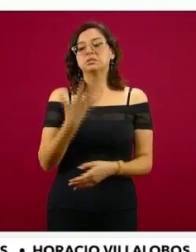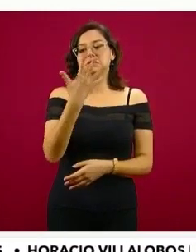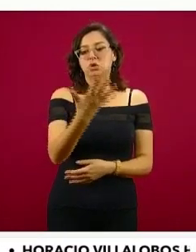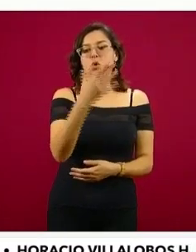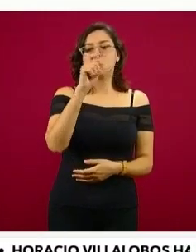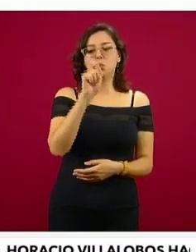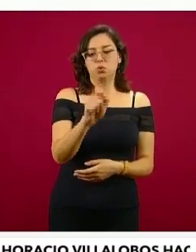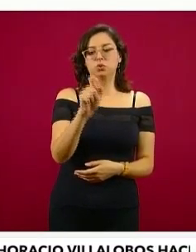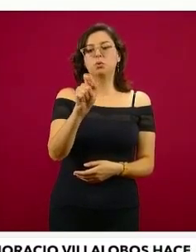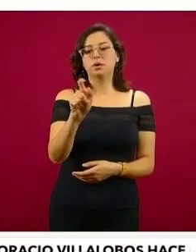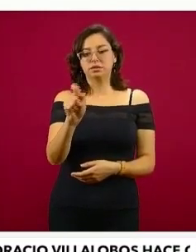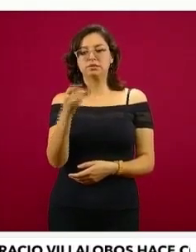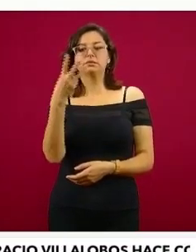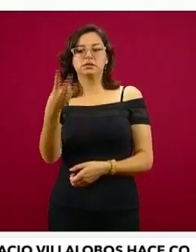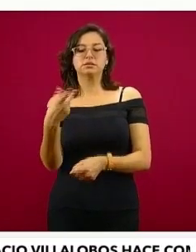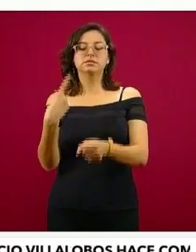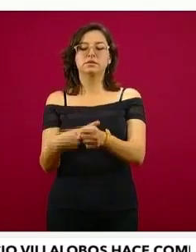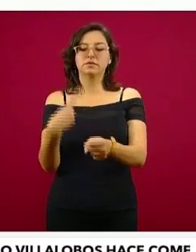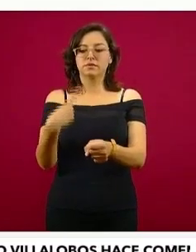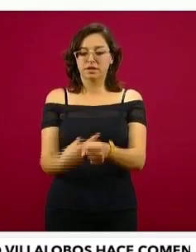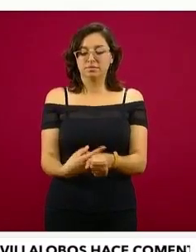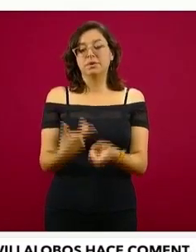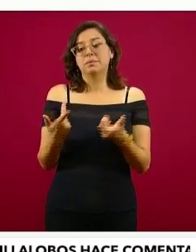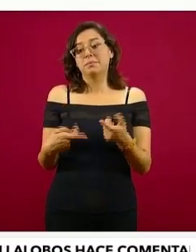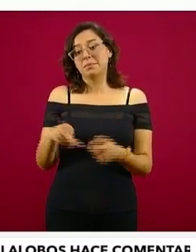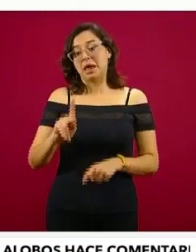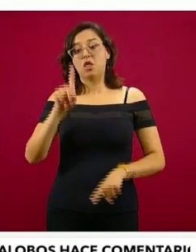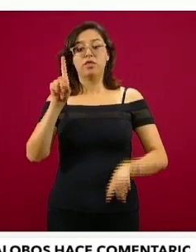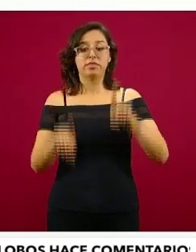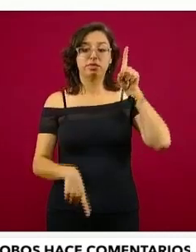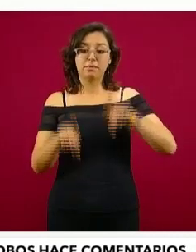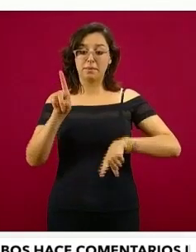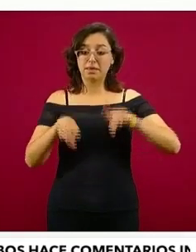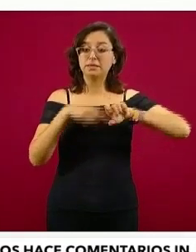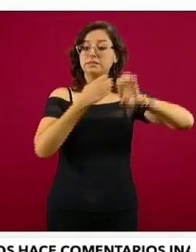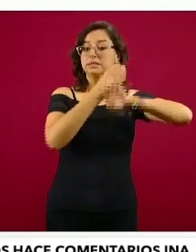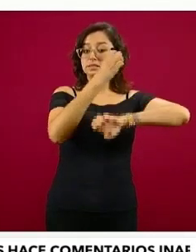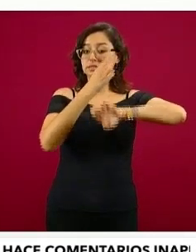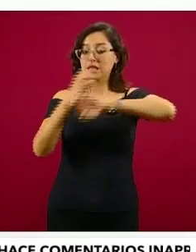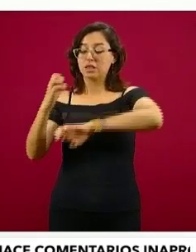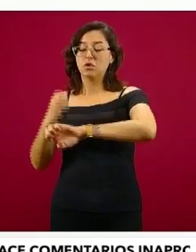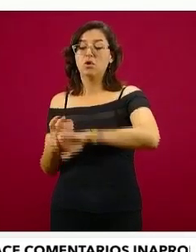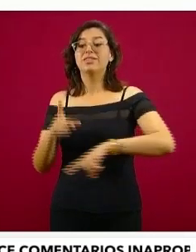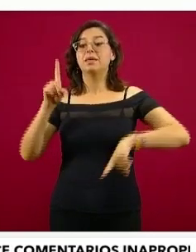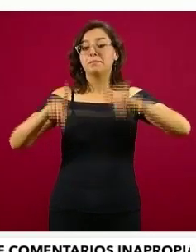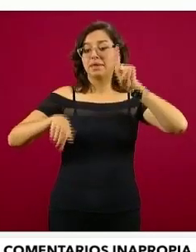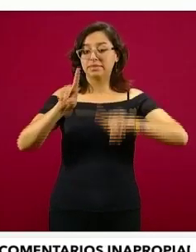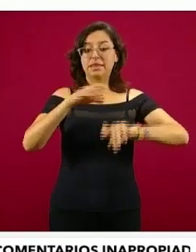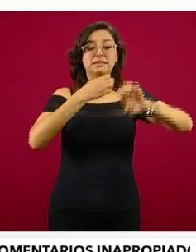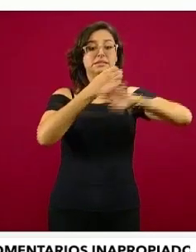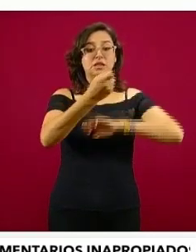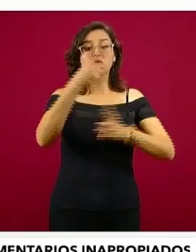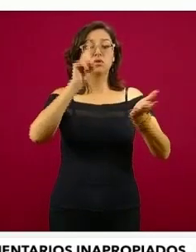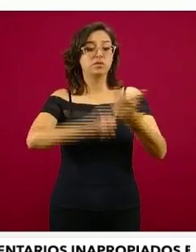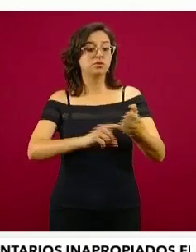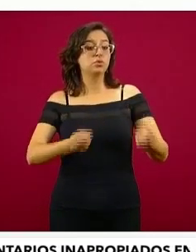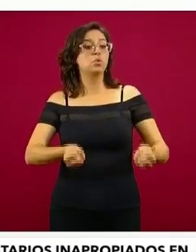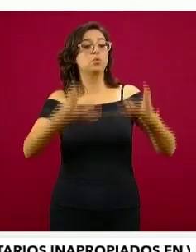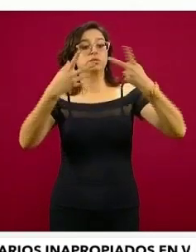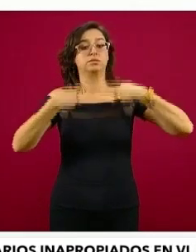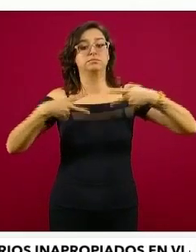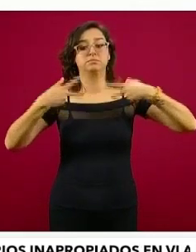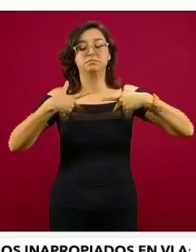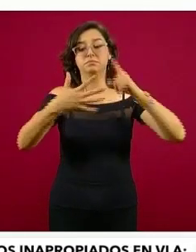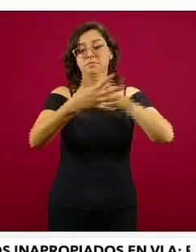entidad federativa y dependiendo de la cantidad de personas que residan en cada una de estas entidades federativas. Seguimos